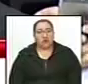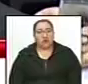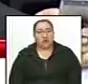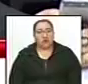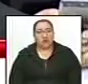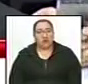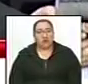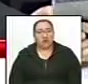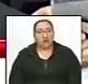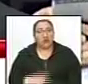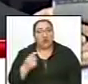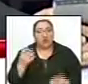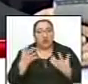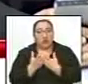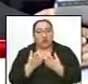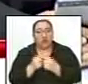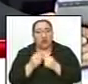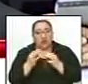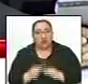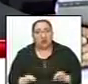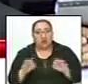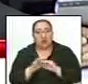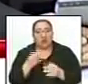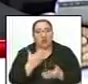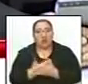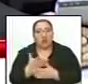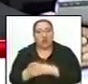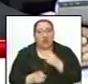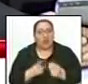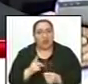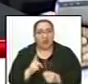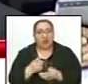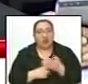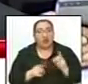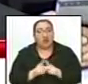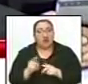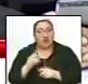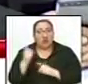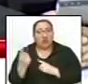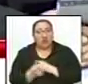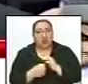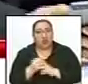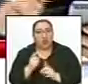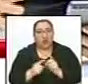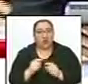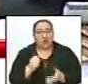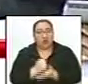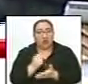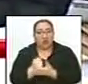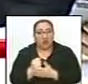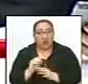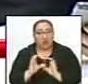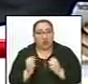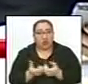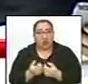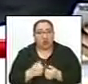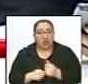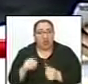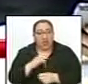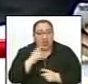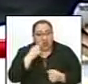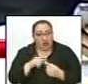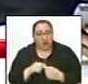solo incide en la coherencia y solidez de la propia declaración, sino que debe estar rodeada de ciertas corroboraciones periféricas de